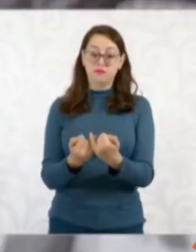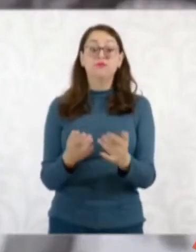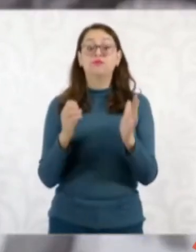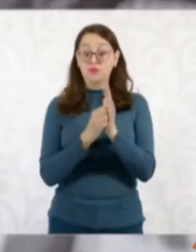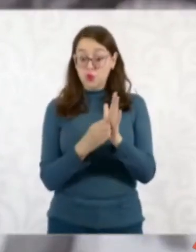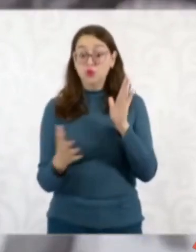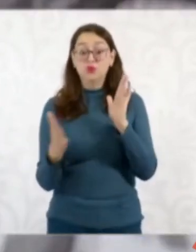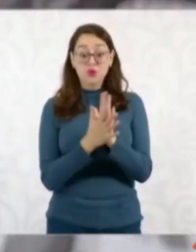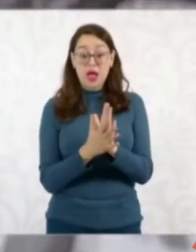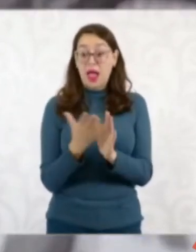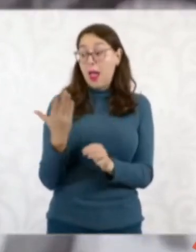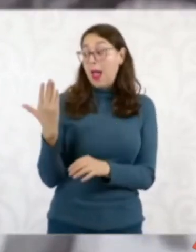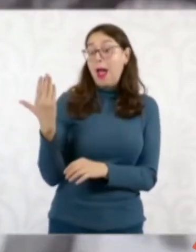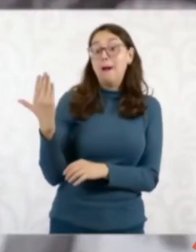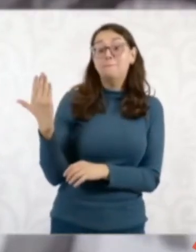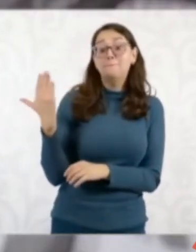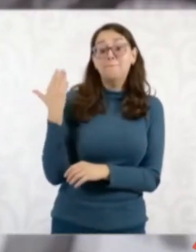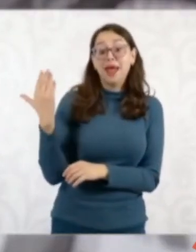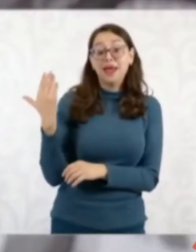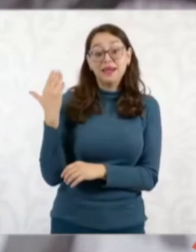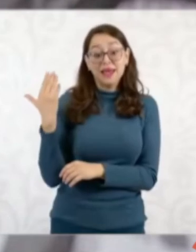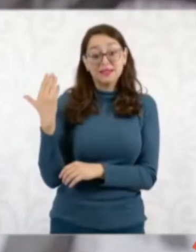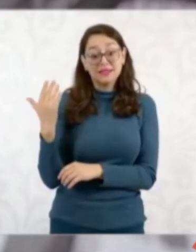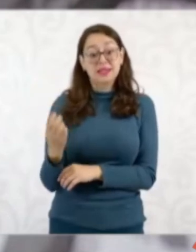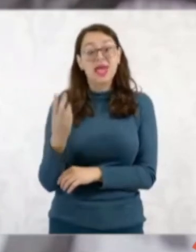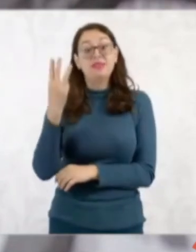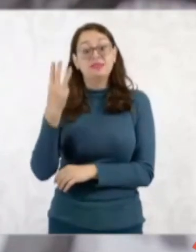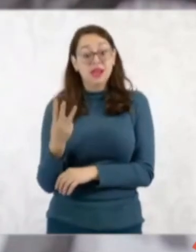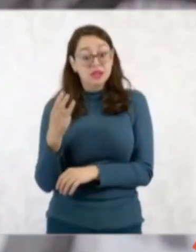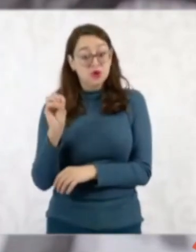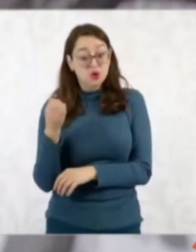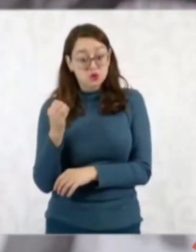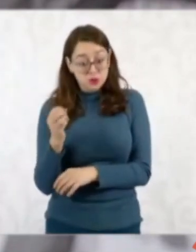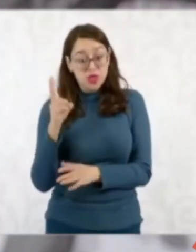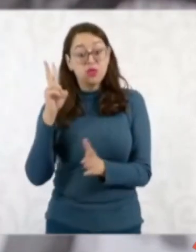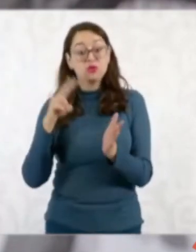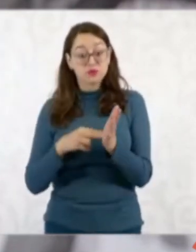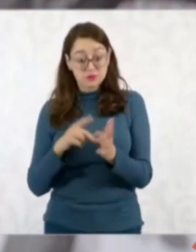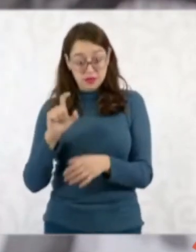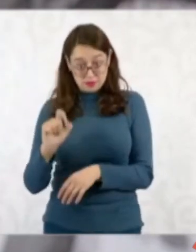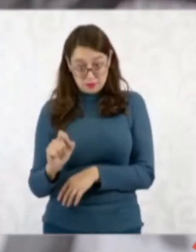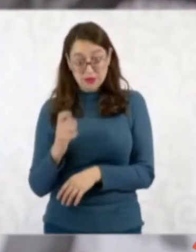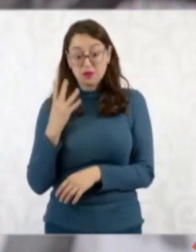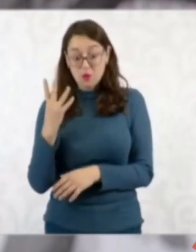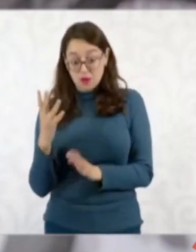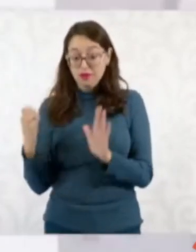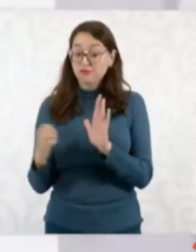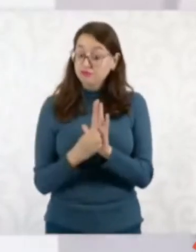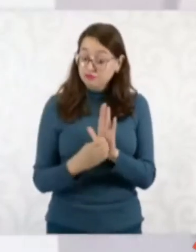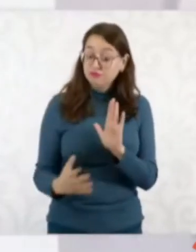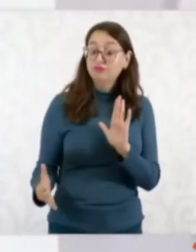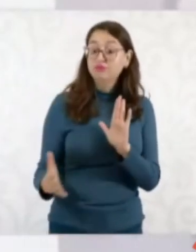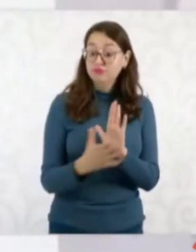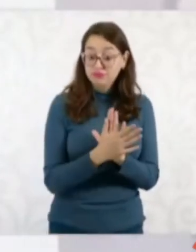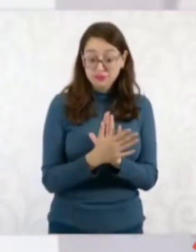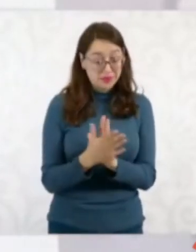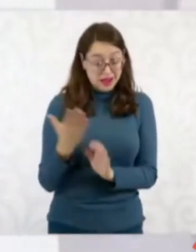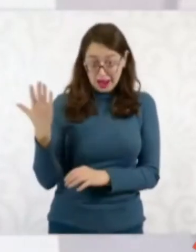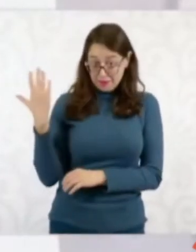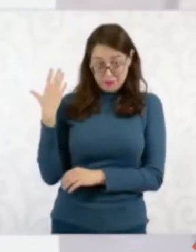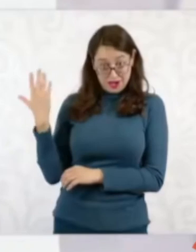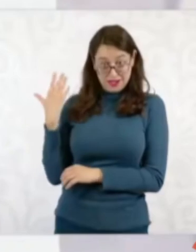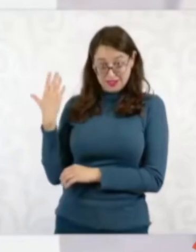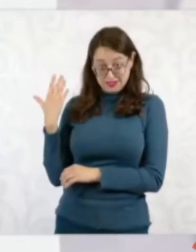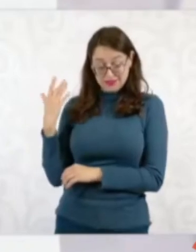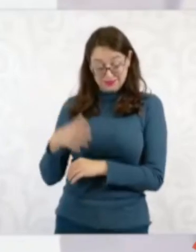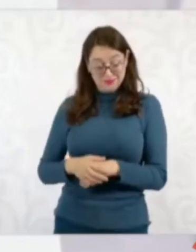la Constitución. El 3 de octubre de 2024 enviamos esa iniciativa al Congreso y ese mismo año fue aprobada,